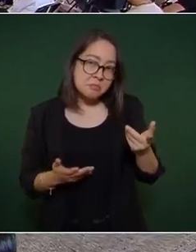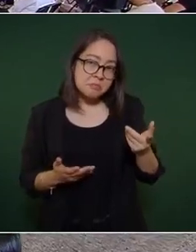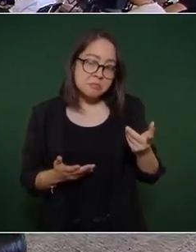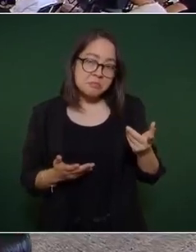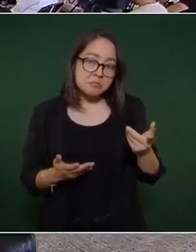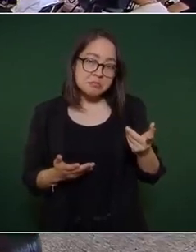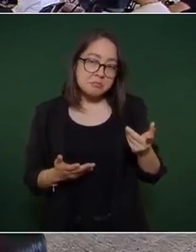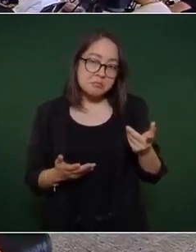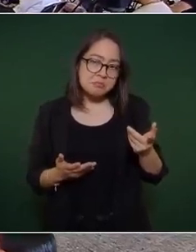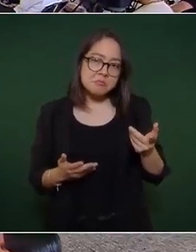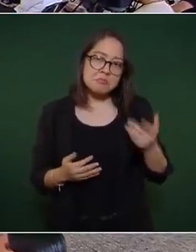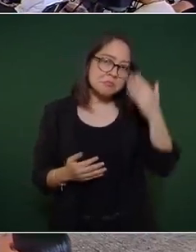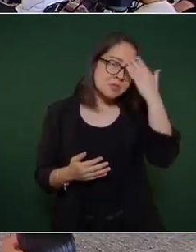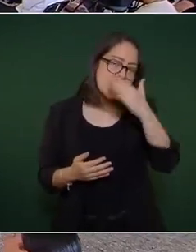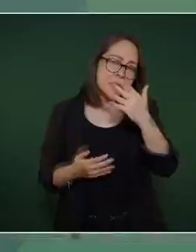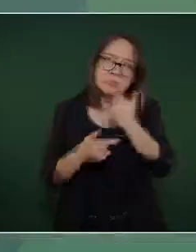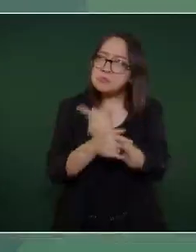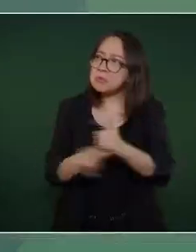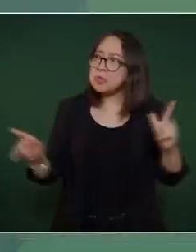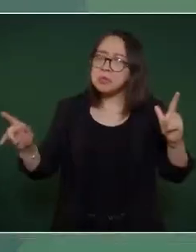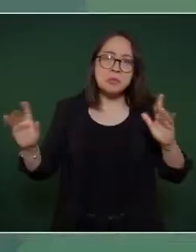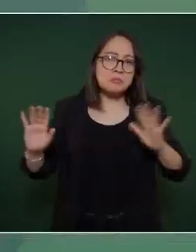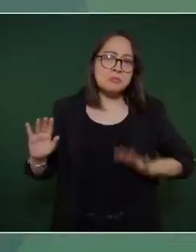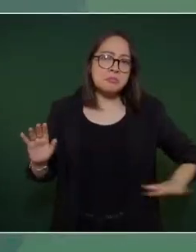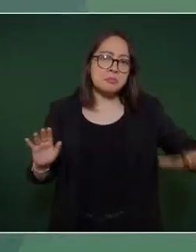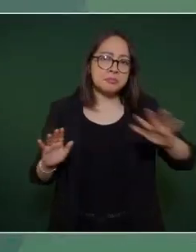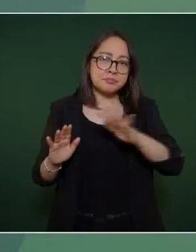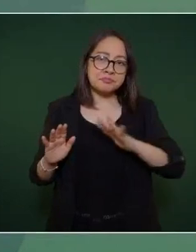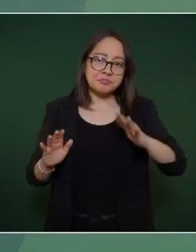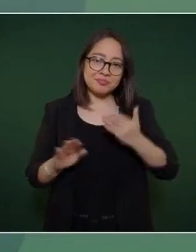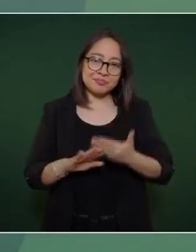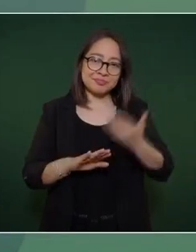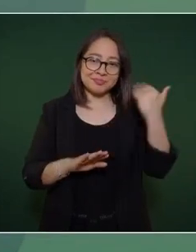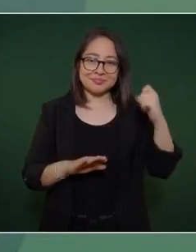como es de dominio público, conservador,